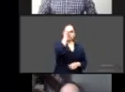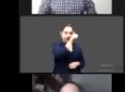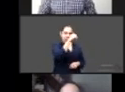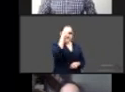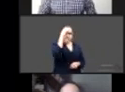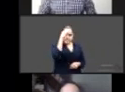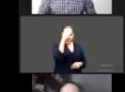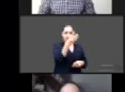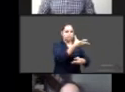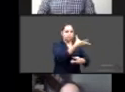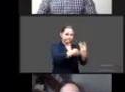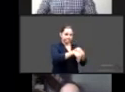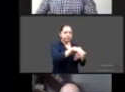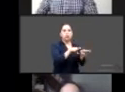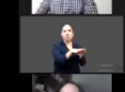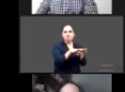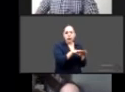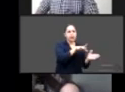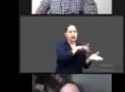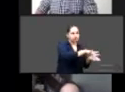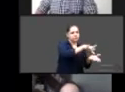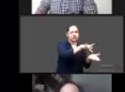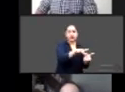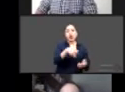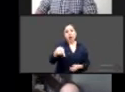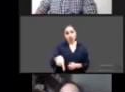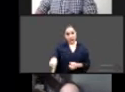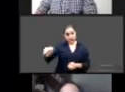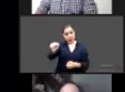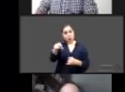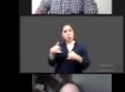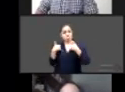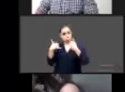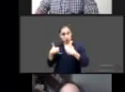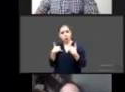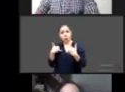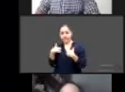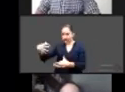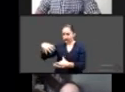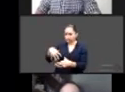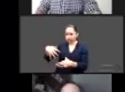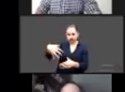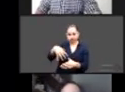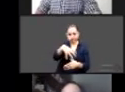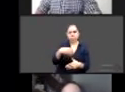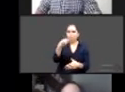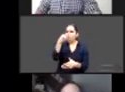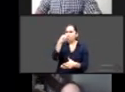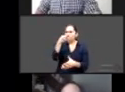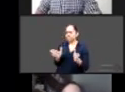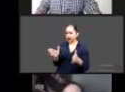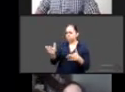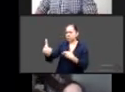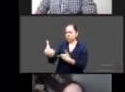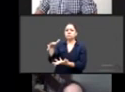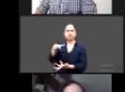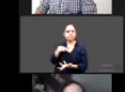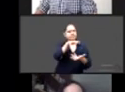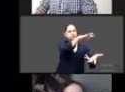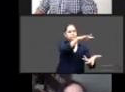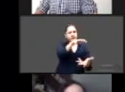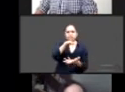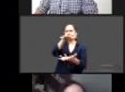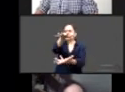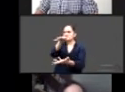estado aquí en Acapulco. Los jóvenes han salido a repartir despensas a las comunidades, a las colonias, a las periferias. Pasamos a la siguiente